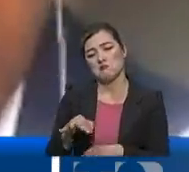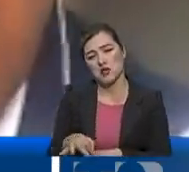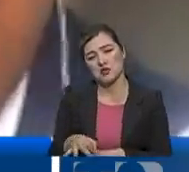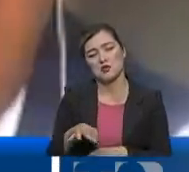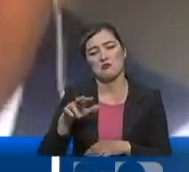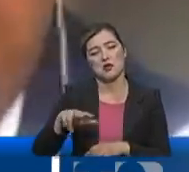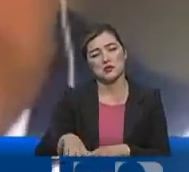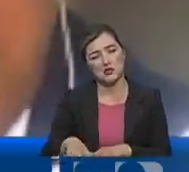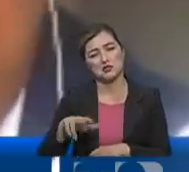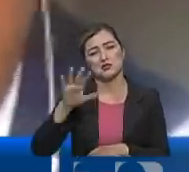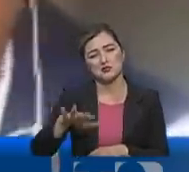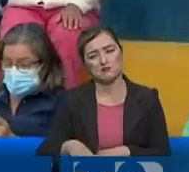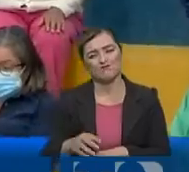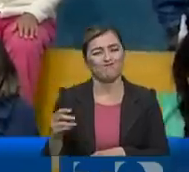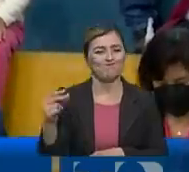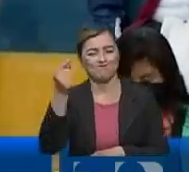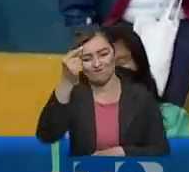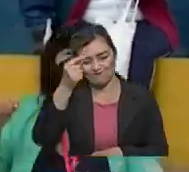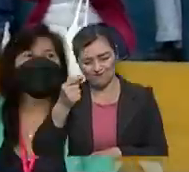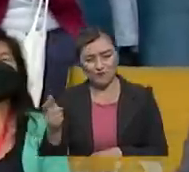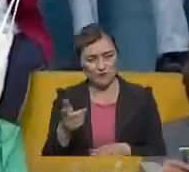sino acciones inmediatas.